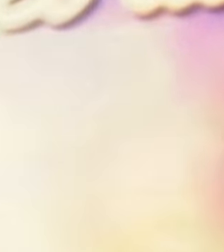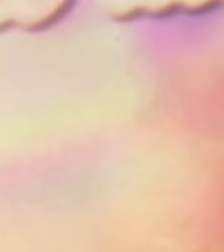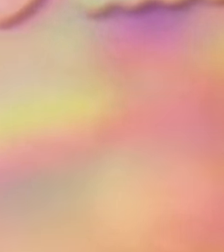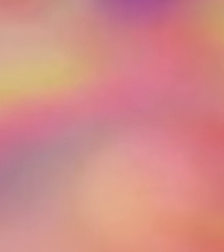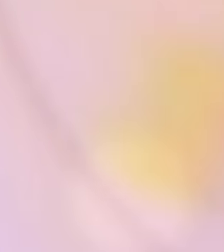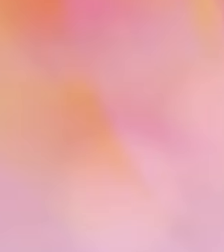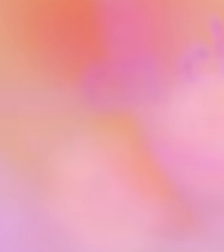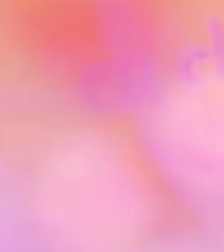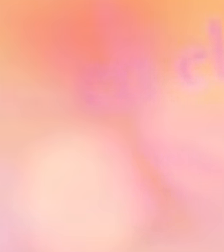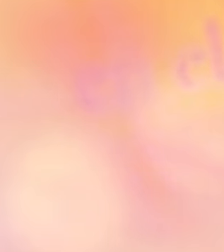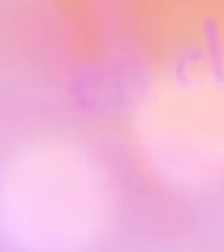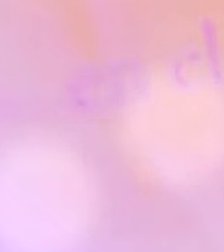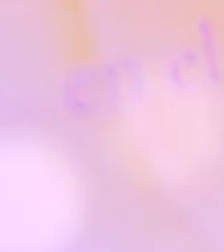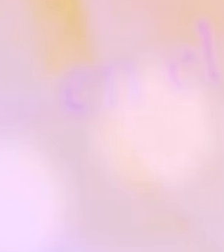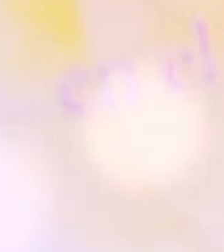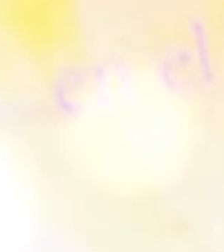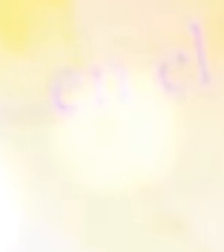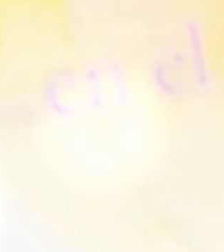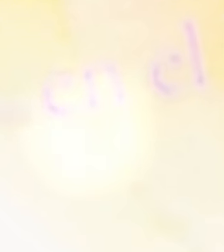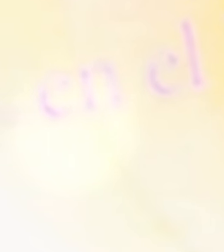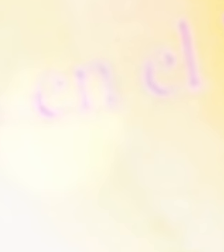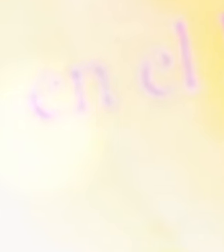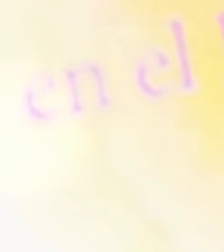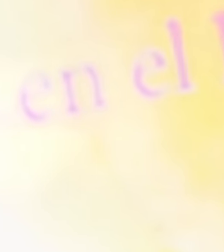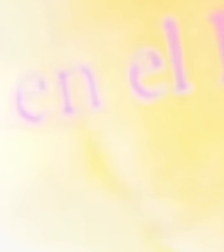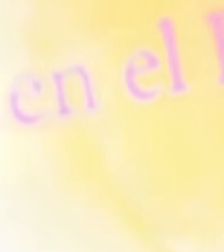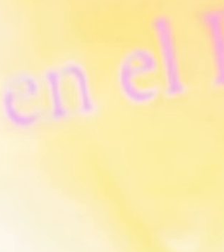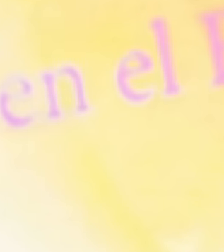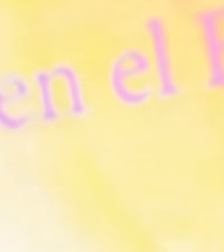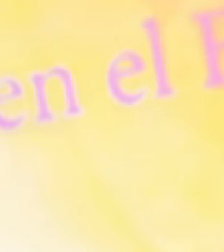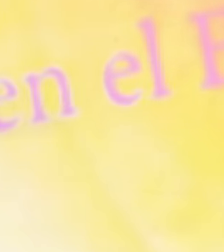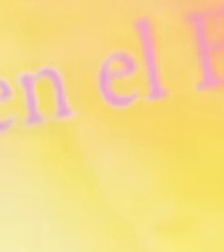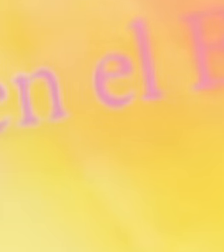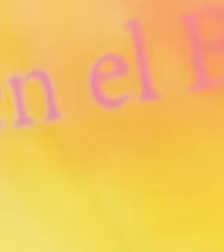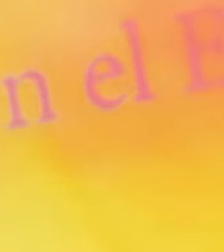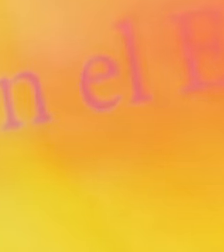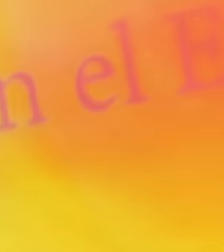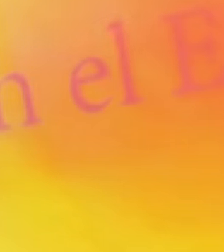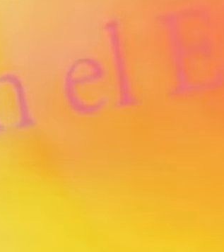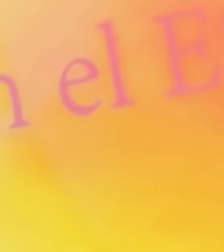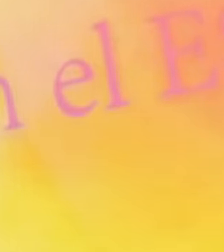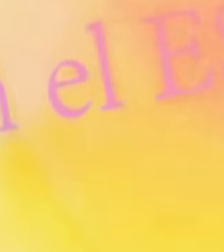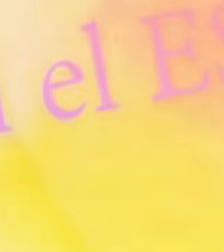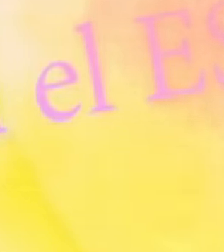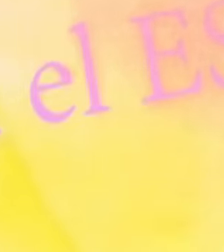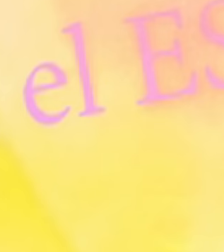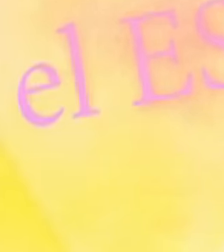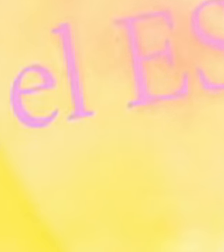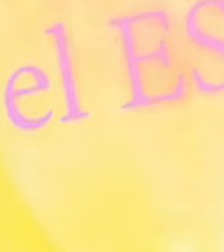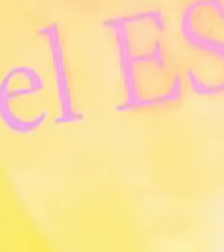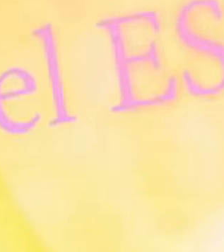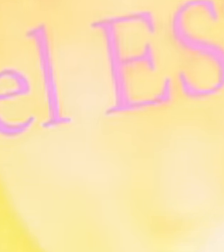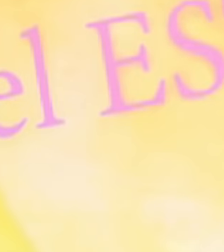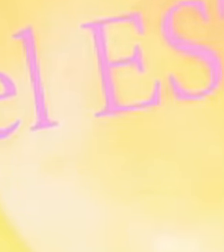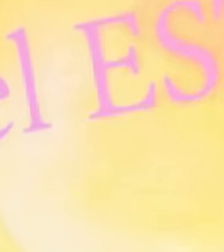en el día del Señor. Para usted, para los que viven lejos de un templo, los que están